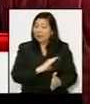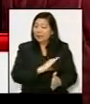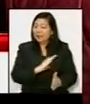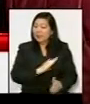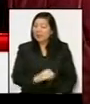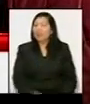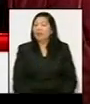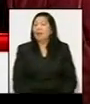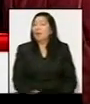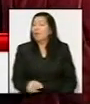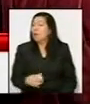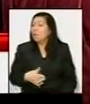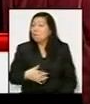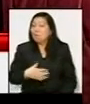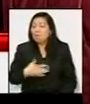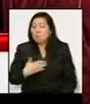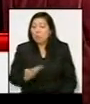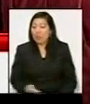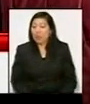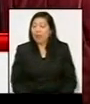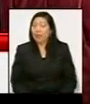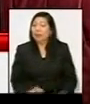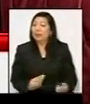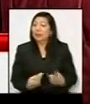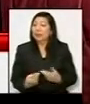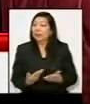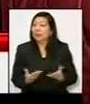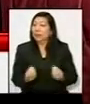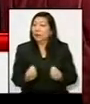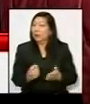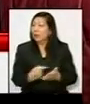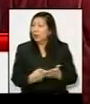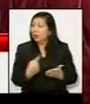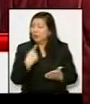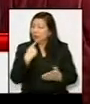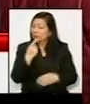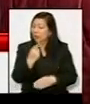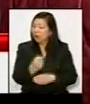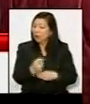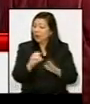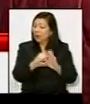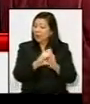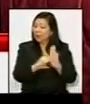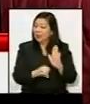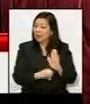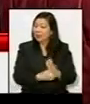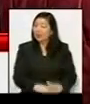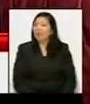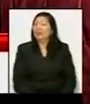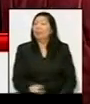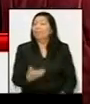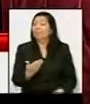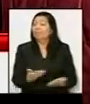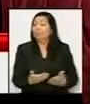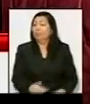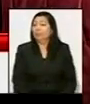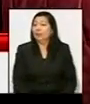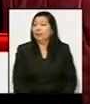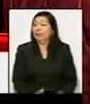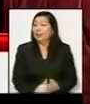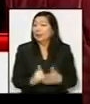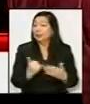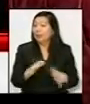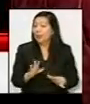no puede alterar los hechos con la que va a la acusación constitucional supone que ya